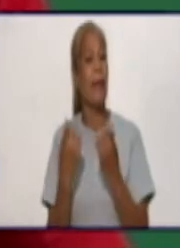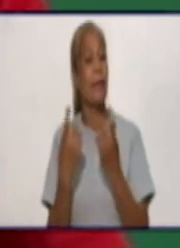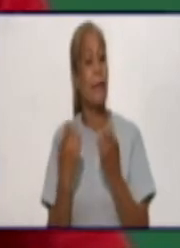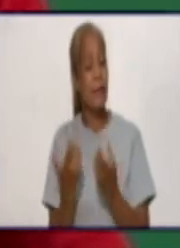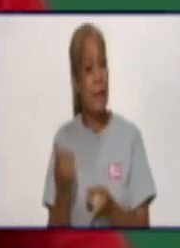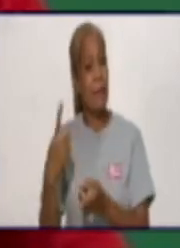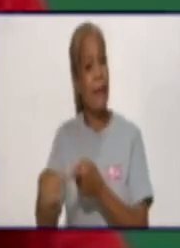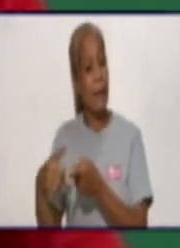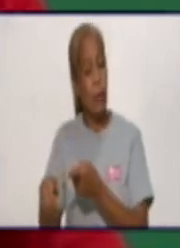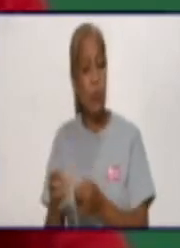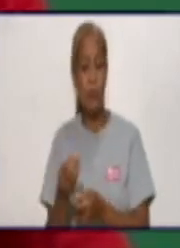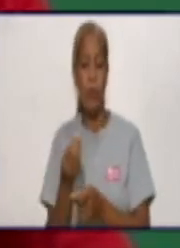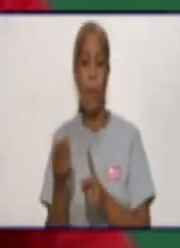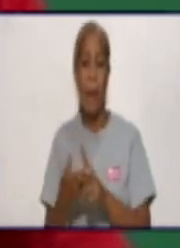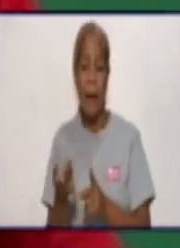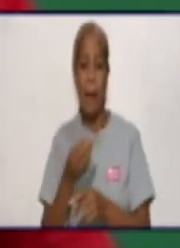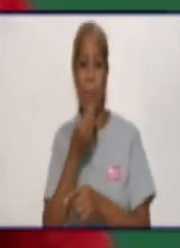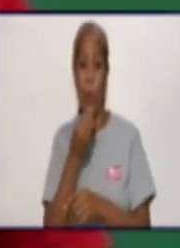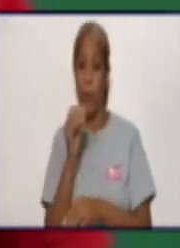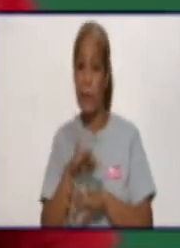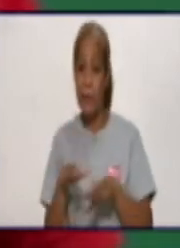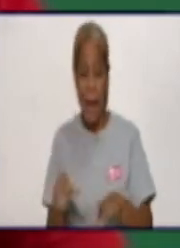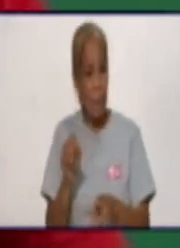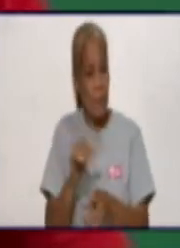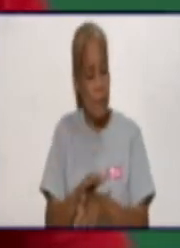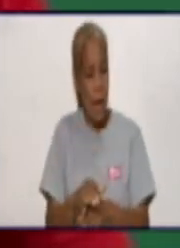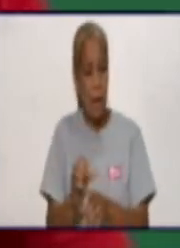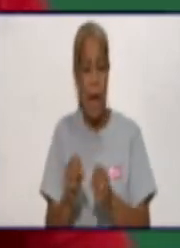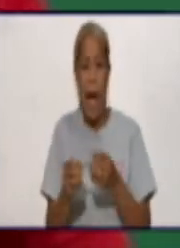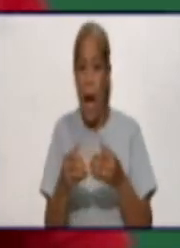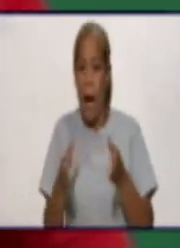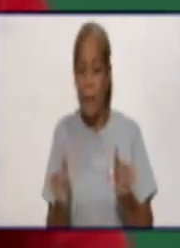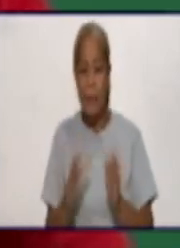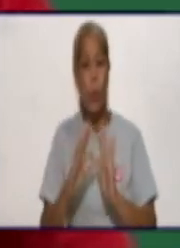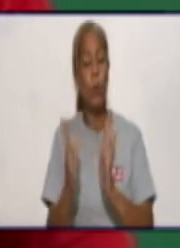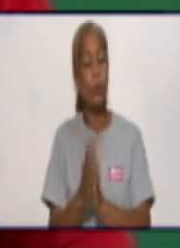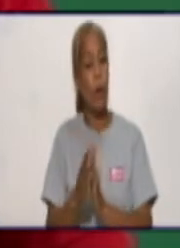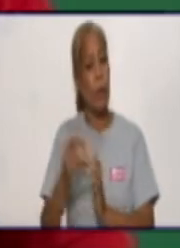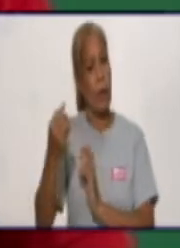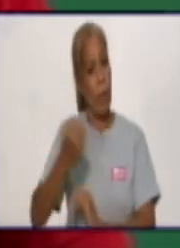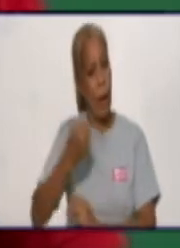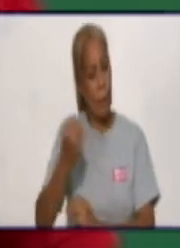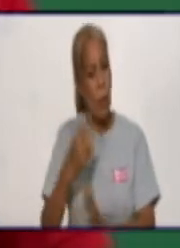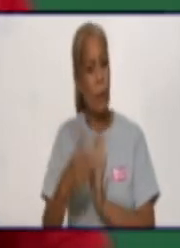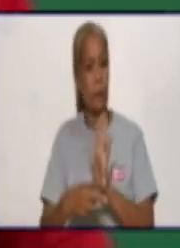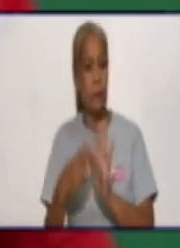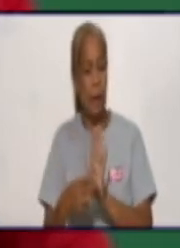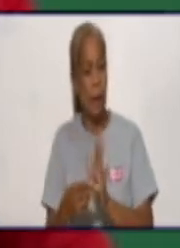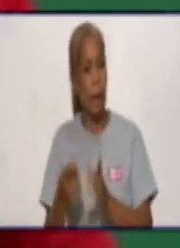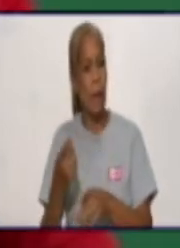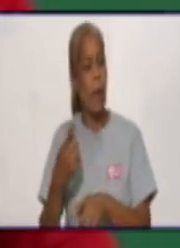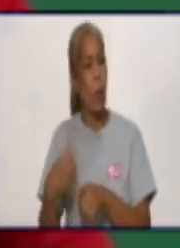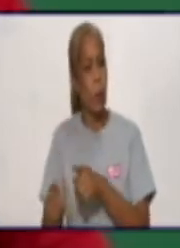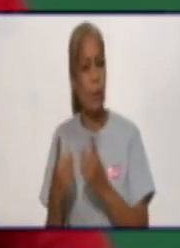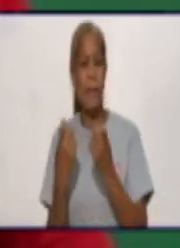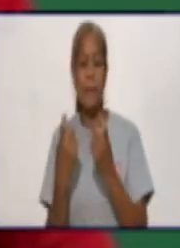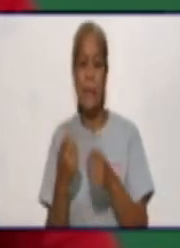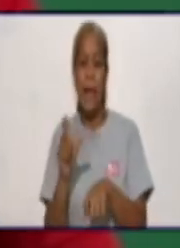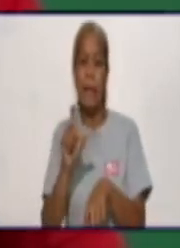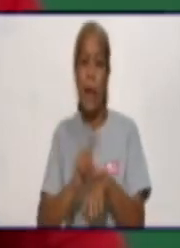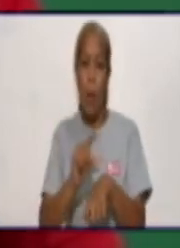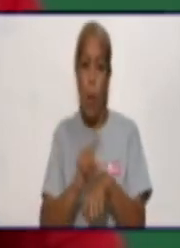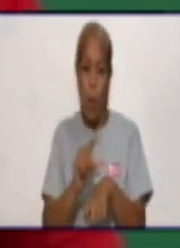poner en plena explotación y disposición del pueblo de todos los medio de transporte que existe ejemplo neumáticos baterías limitaciones con el